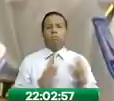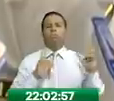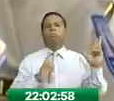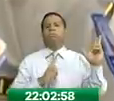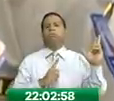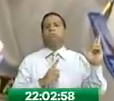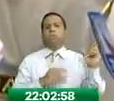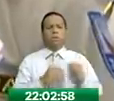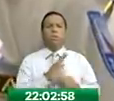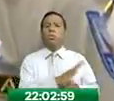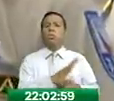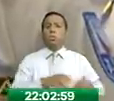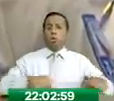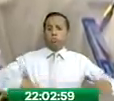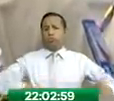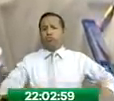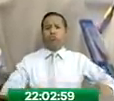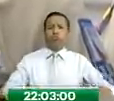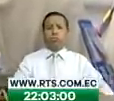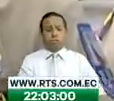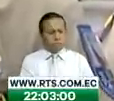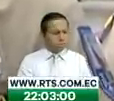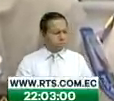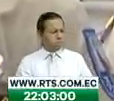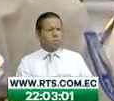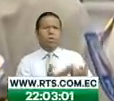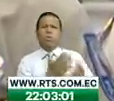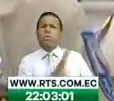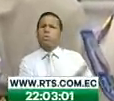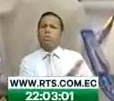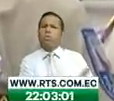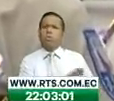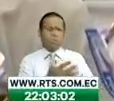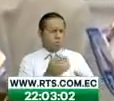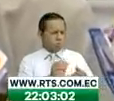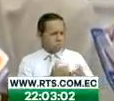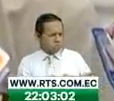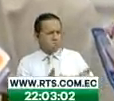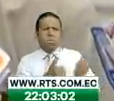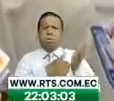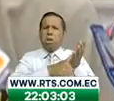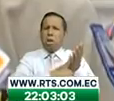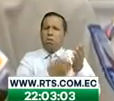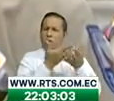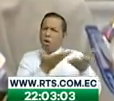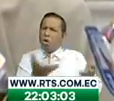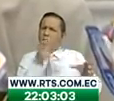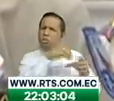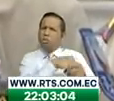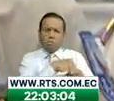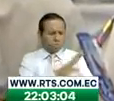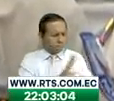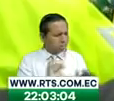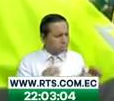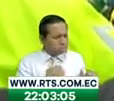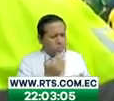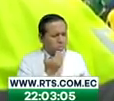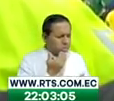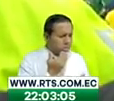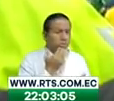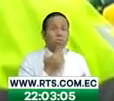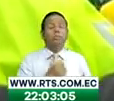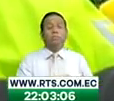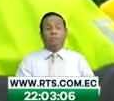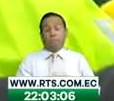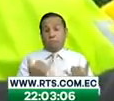con el suyo, estaba en contacto, y todas las pertenencias del hoy occiso están bajo su poder mismo. Vamos a